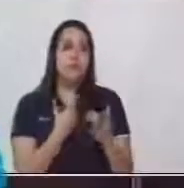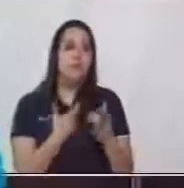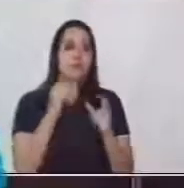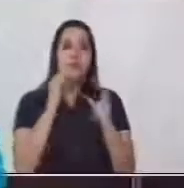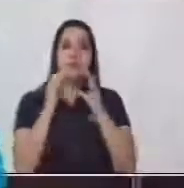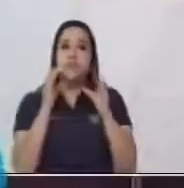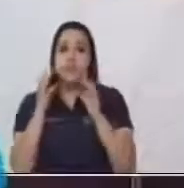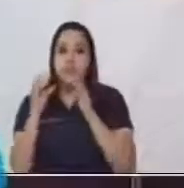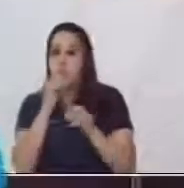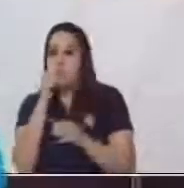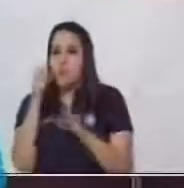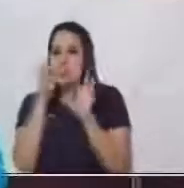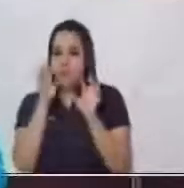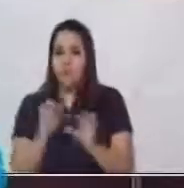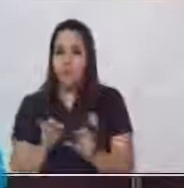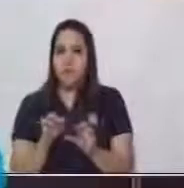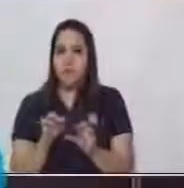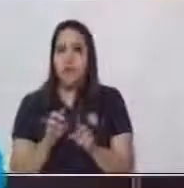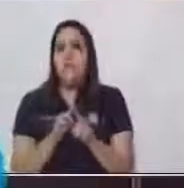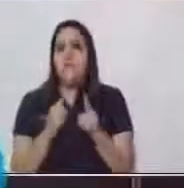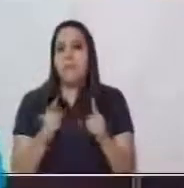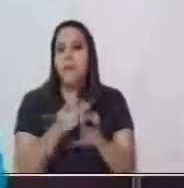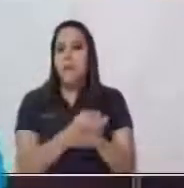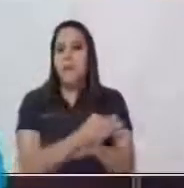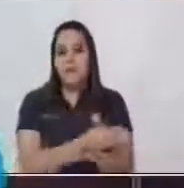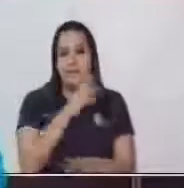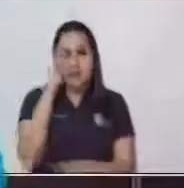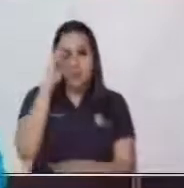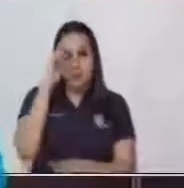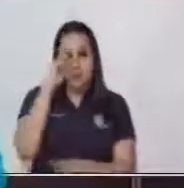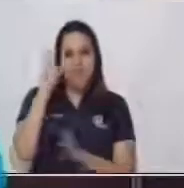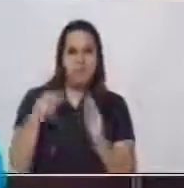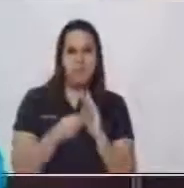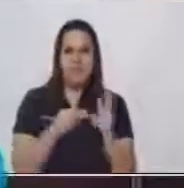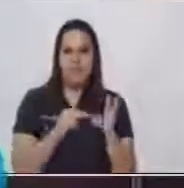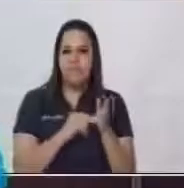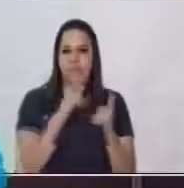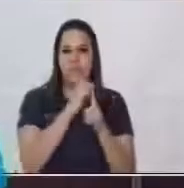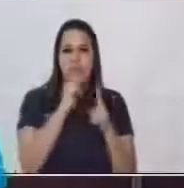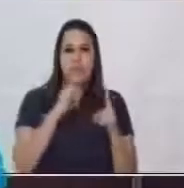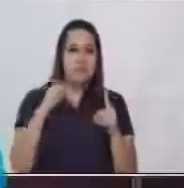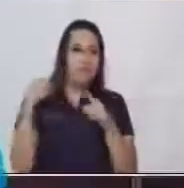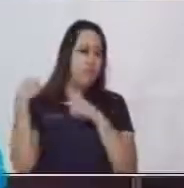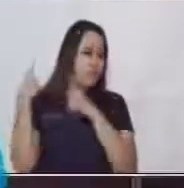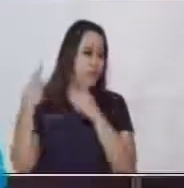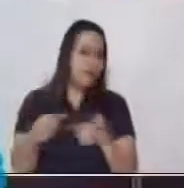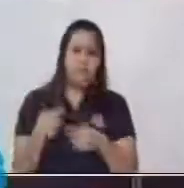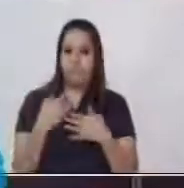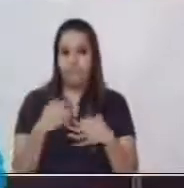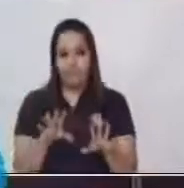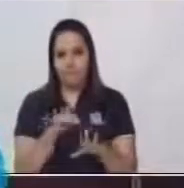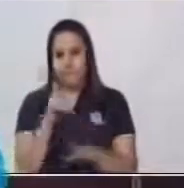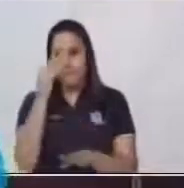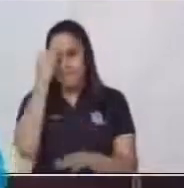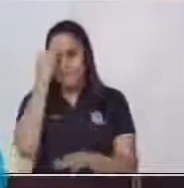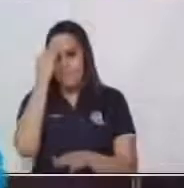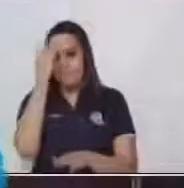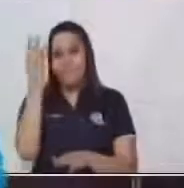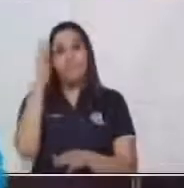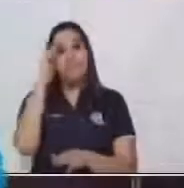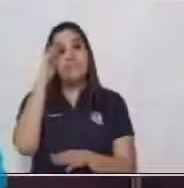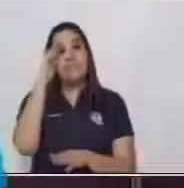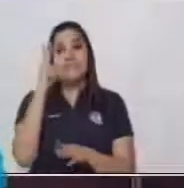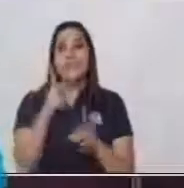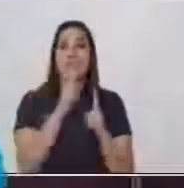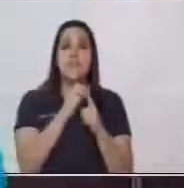con otra persona, pero vamos a recordar que es una oración que lo hemos mencionado en sesiones anteriores. Recordemos que es